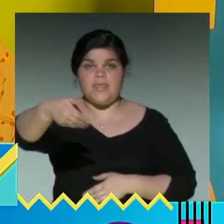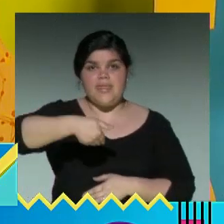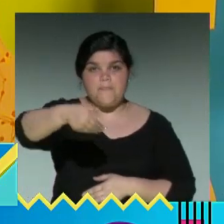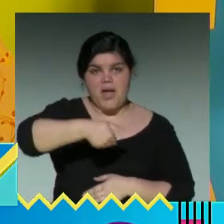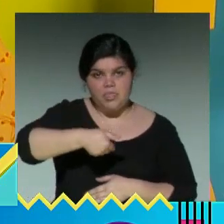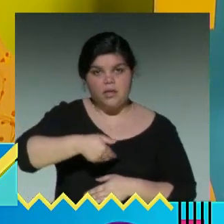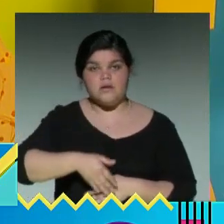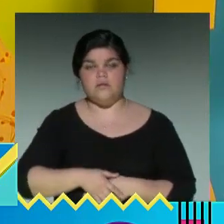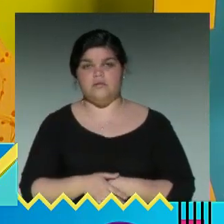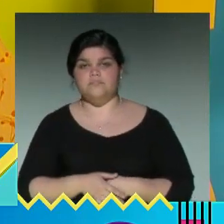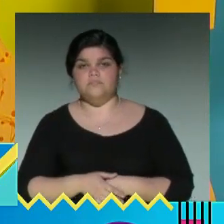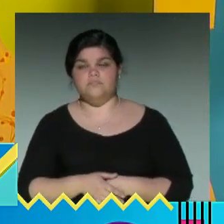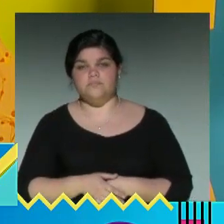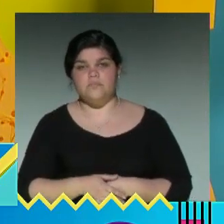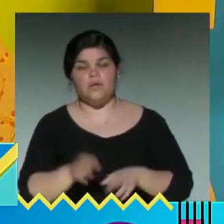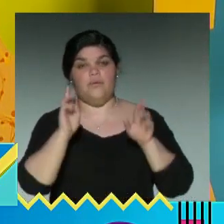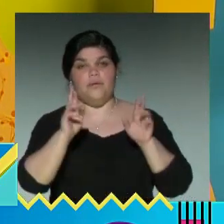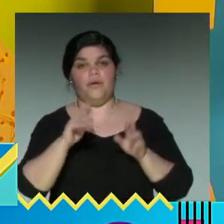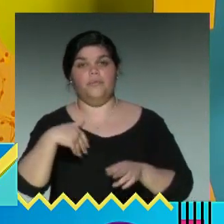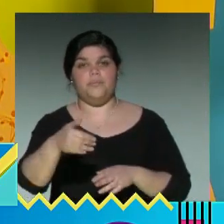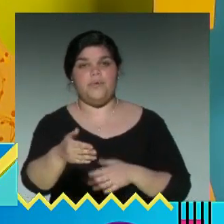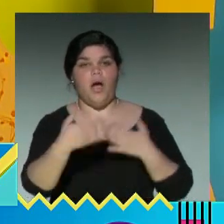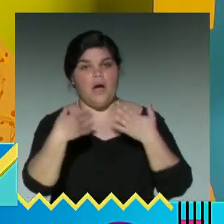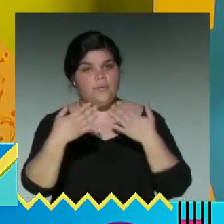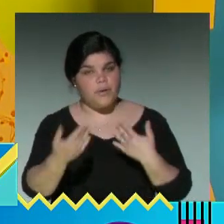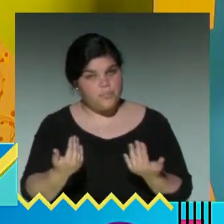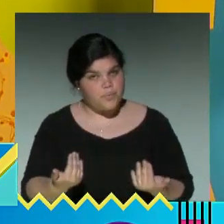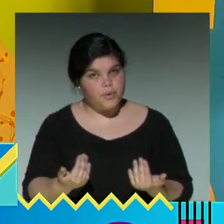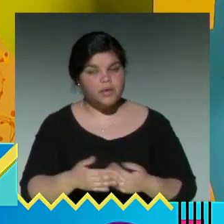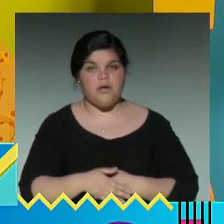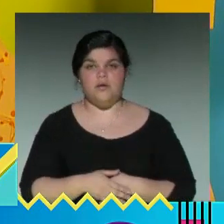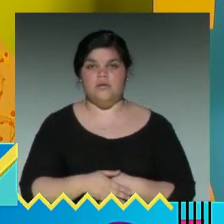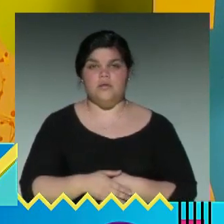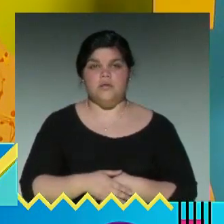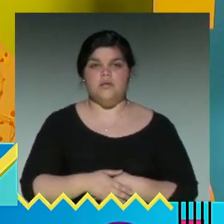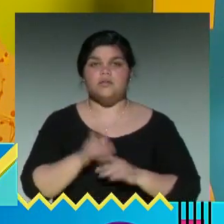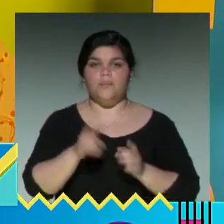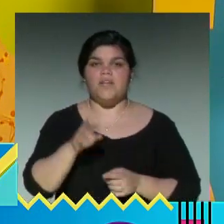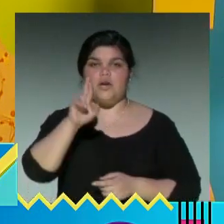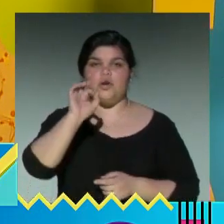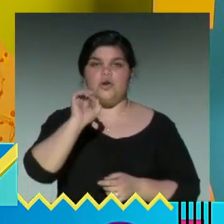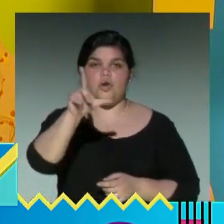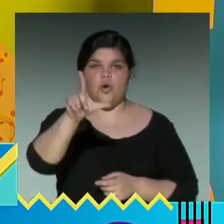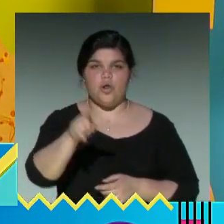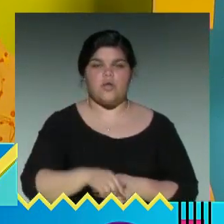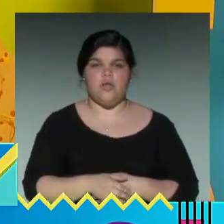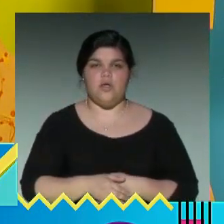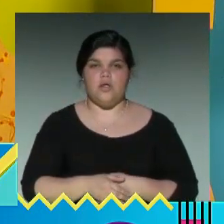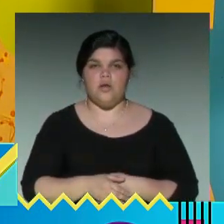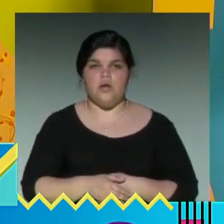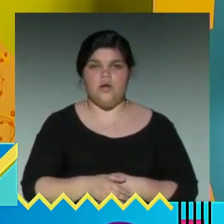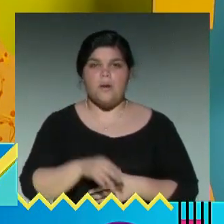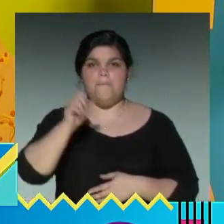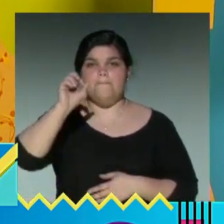que esperamos conversar es también el rol de las políticas públicas en la extensión. ¿Quién